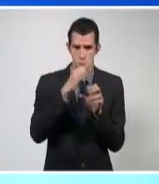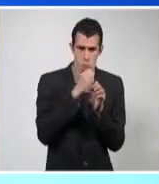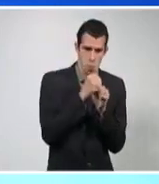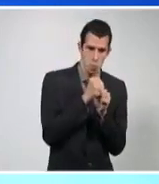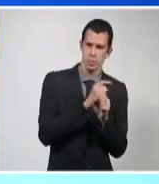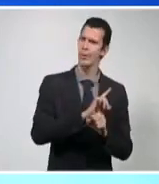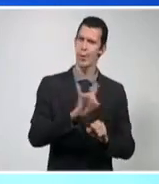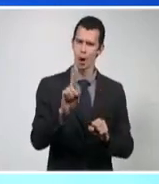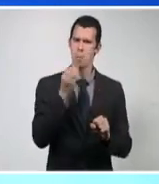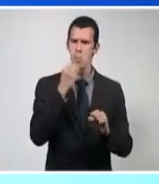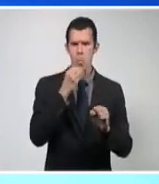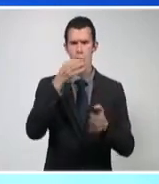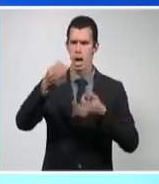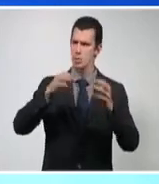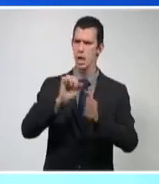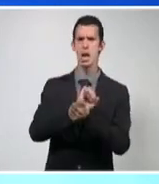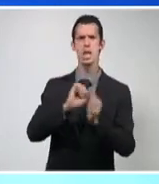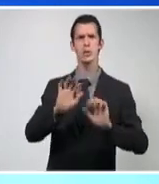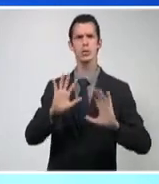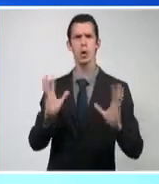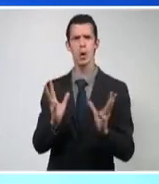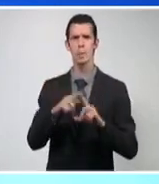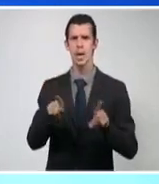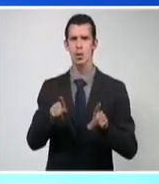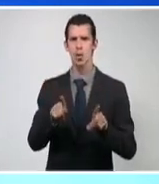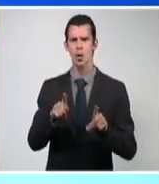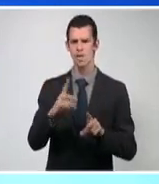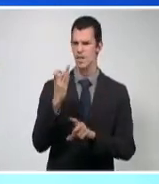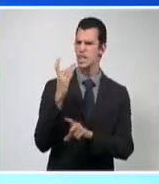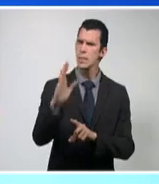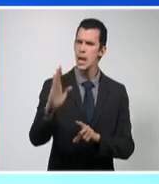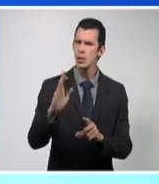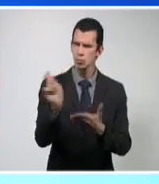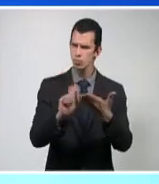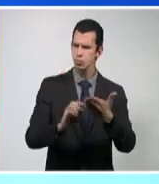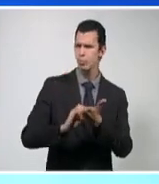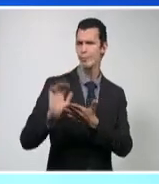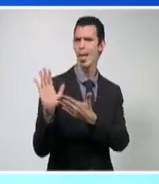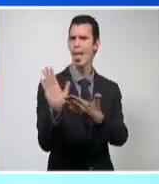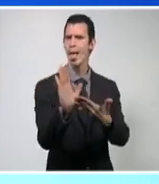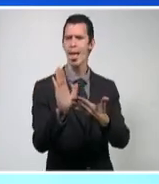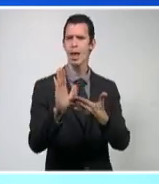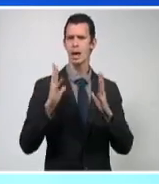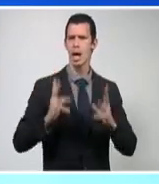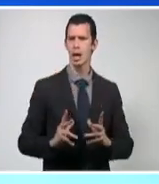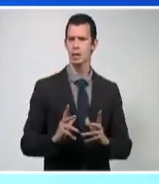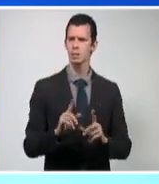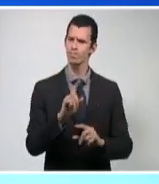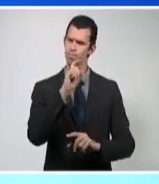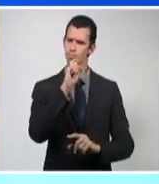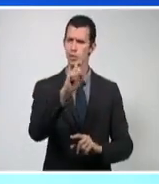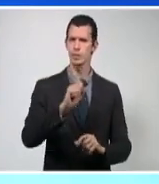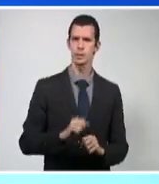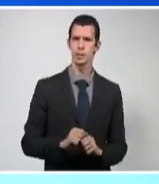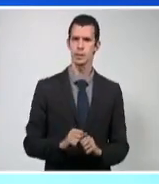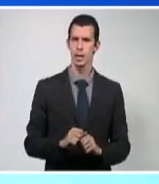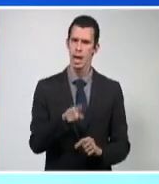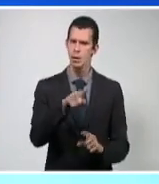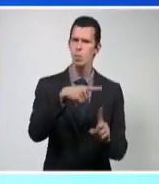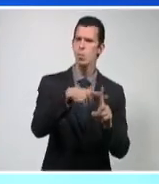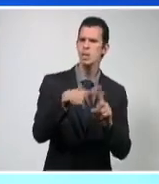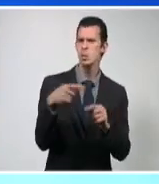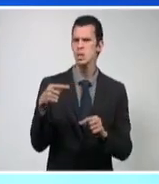¿Dónde empieza lo legal y dónde lo ilegal? ¿Ellos destruyen o construyen? Queda mucho por decir, es verdad.